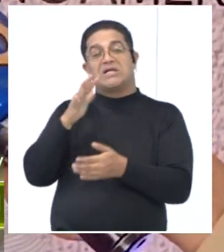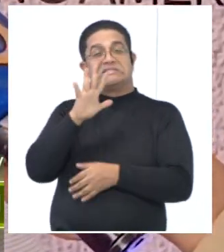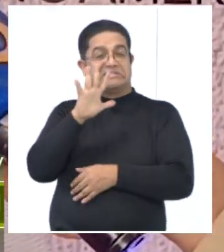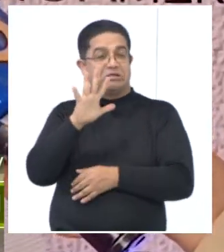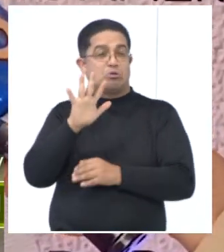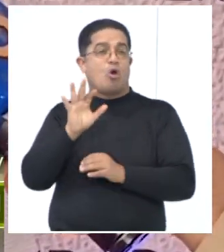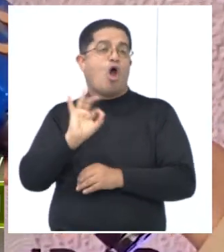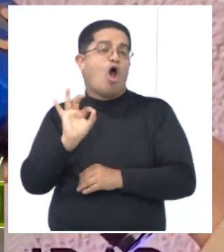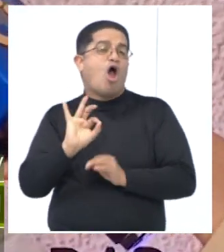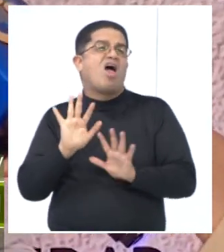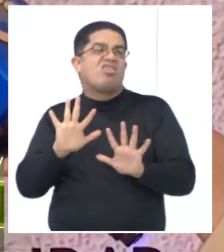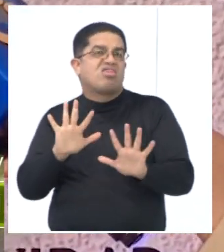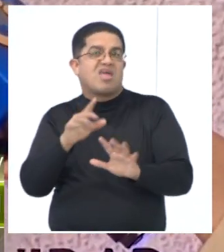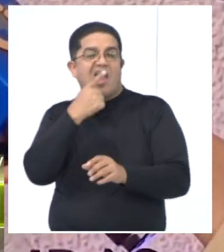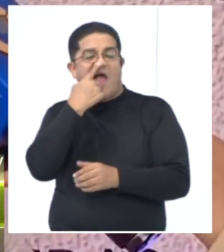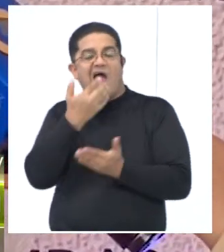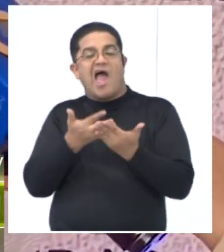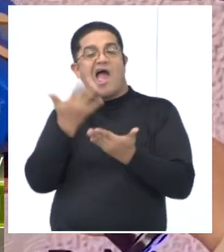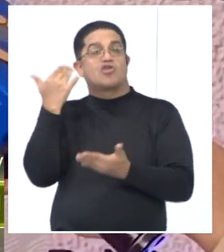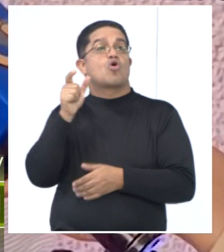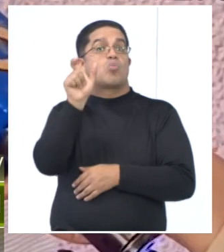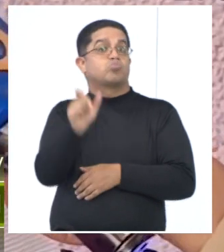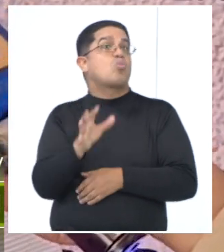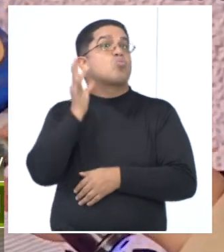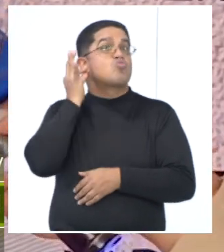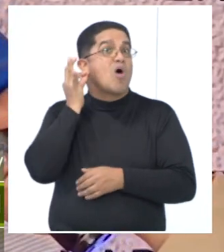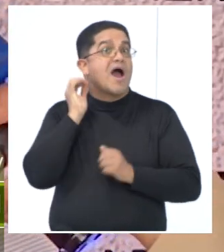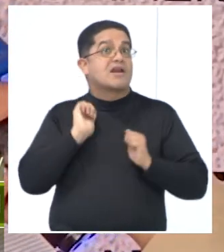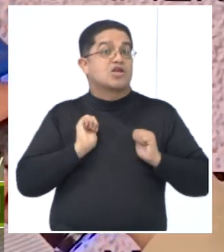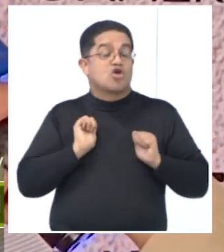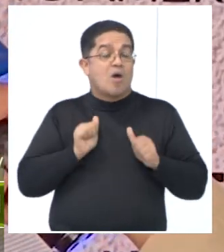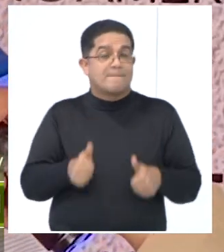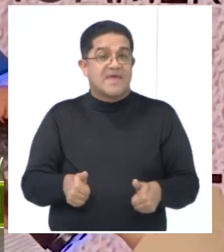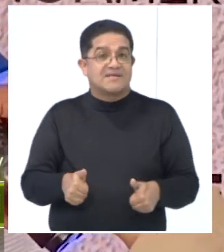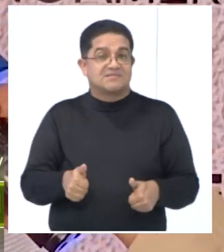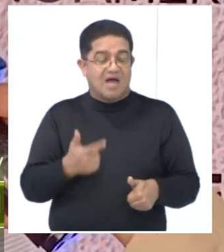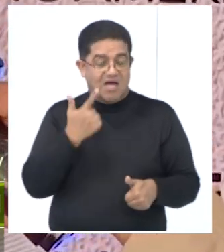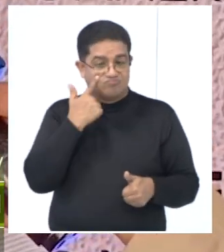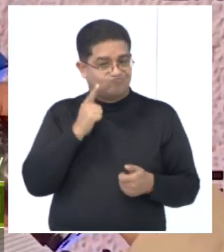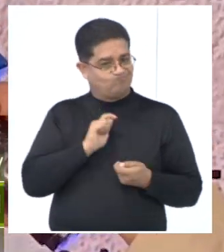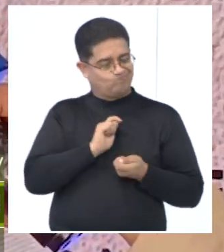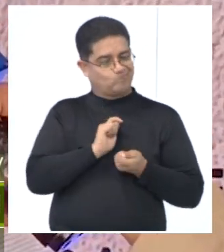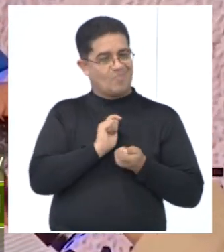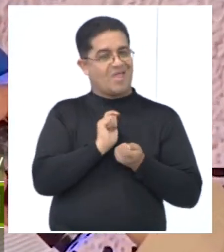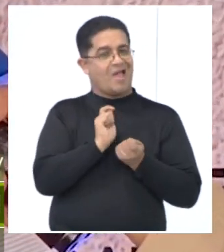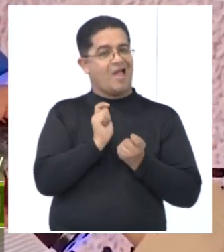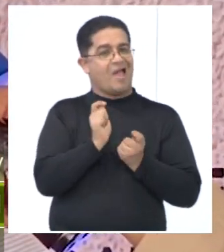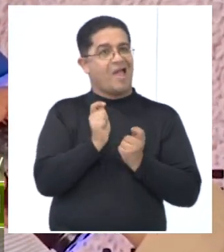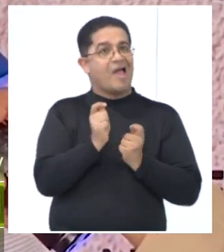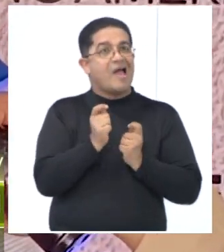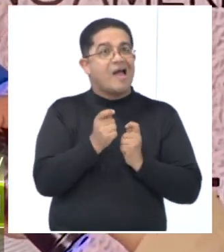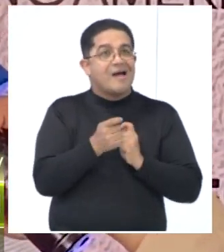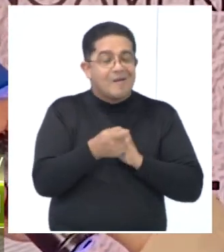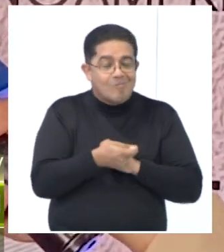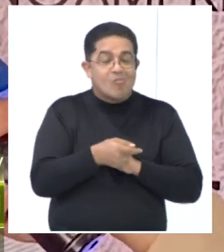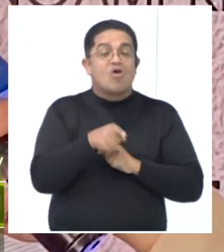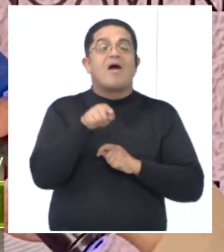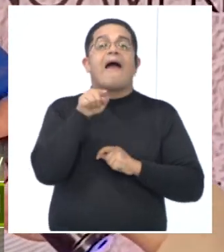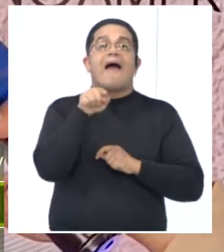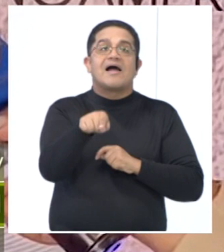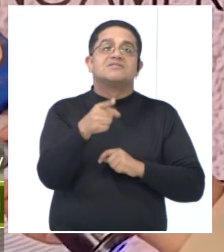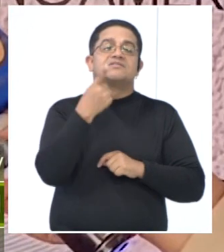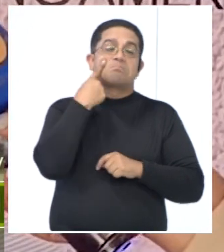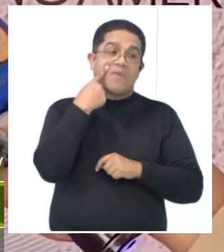8 años inclusive. Las mujeres empiezan a ver un cambio. Cuando se empieza a revertir la edad, ahí es cuando vemos